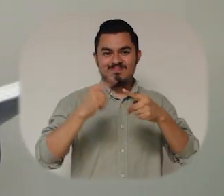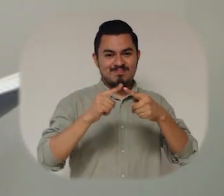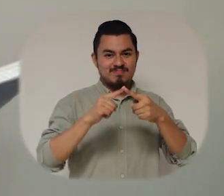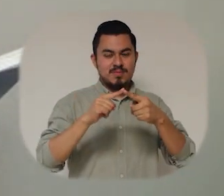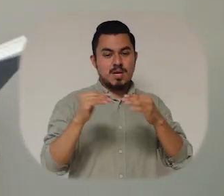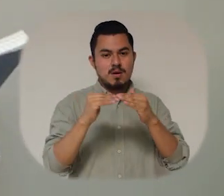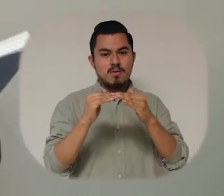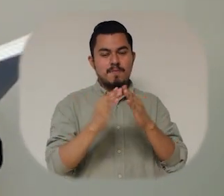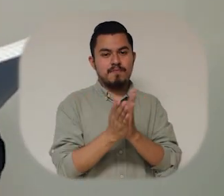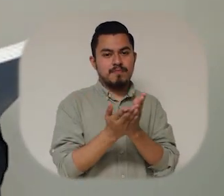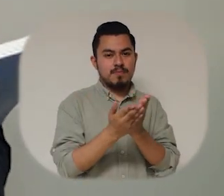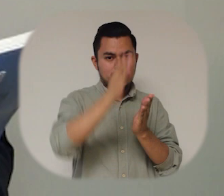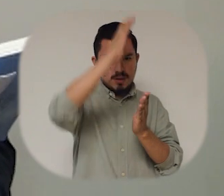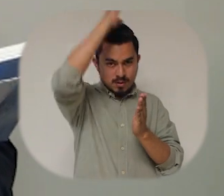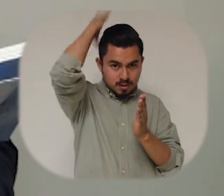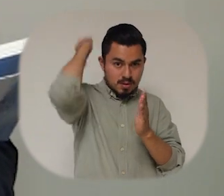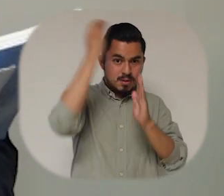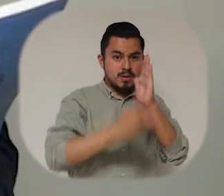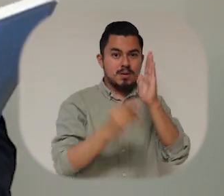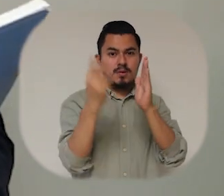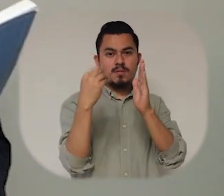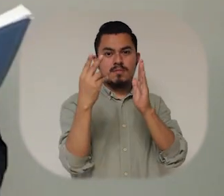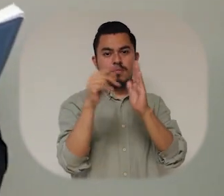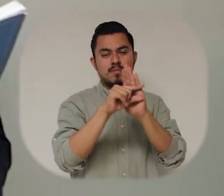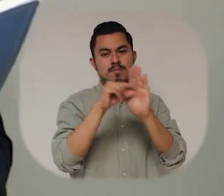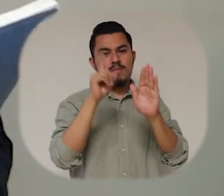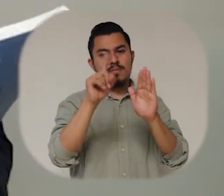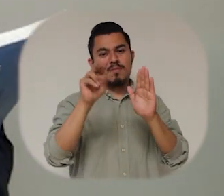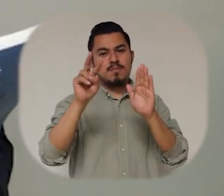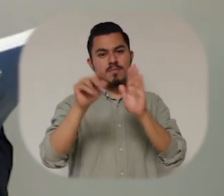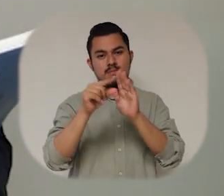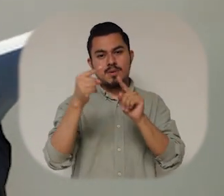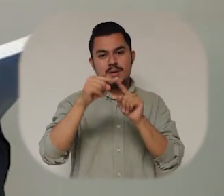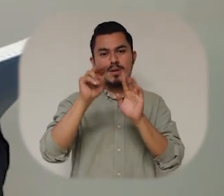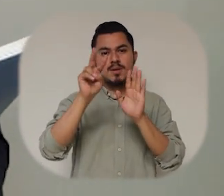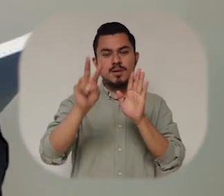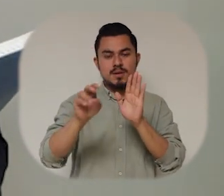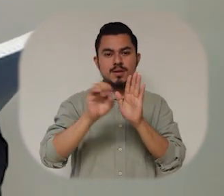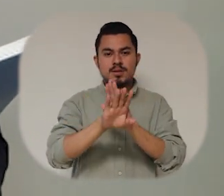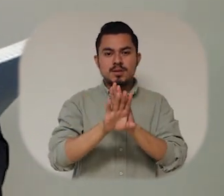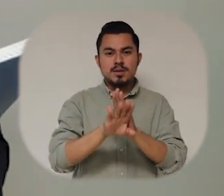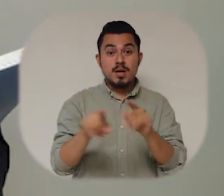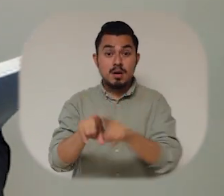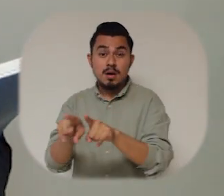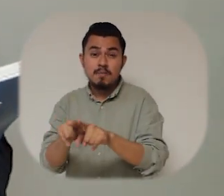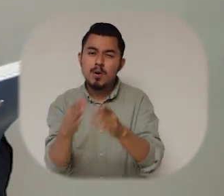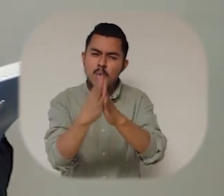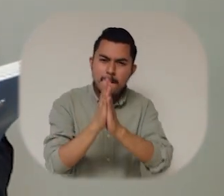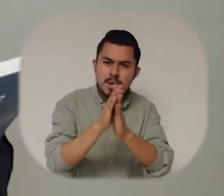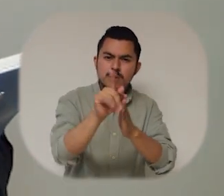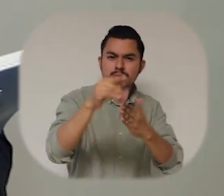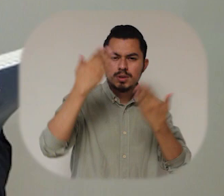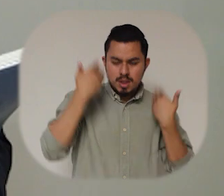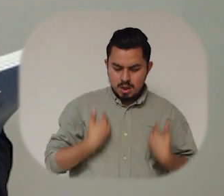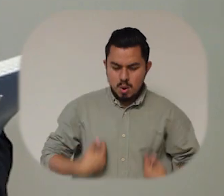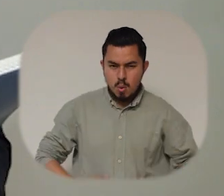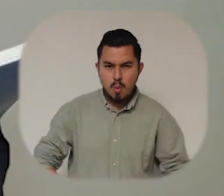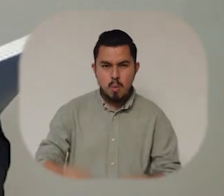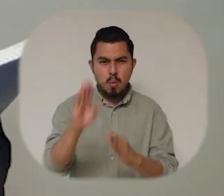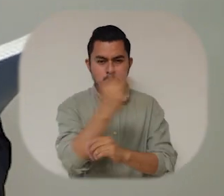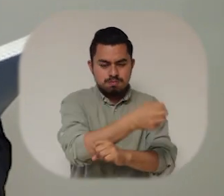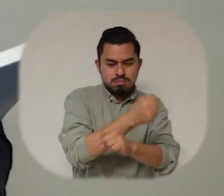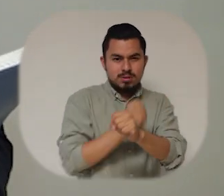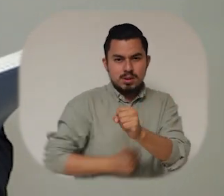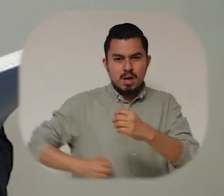primero. Romanos 12, del 1 al 2. Así que, hermanos, os ruego por las misericordias de Dios que presentéis vuestros cuerpos